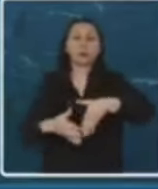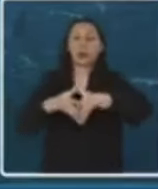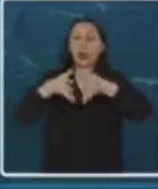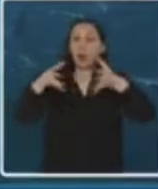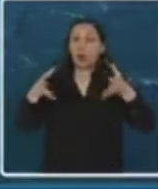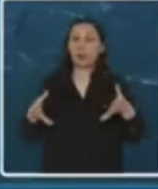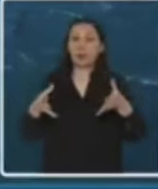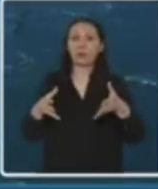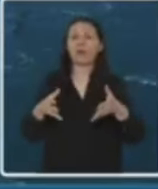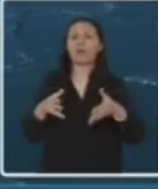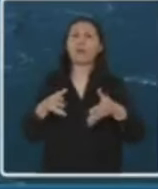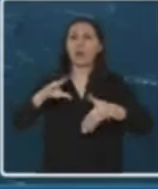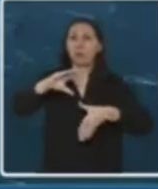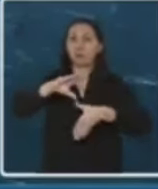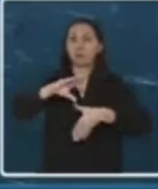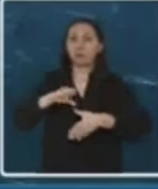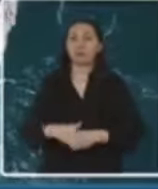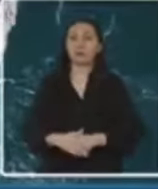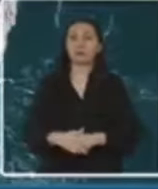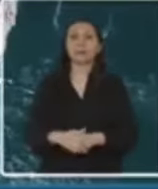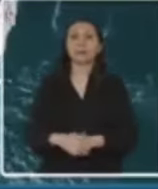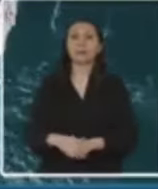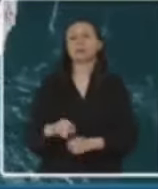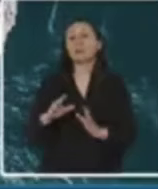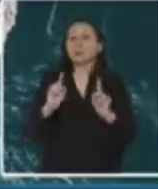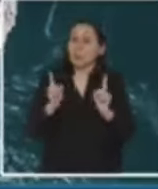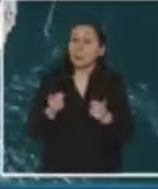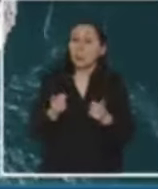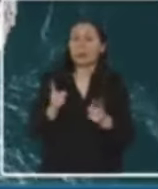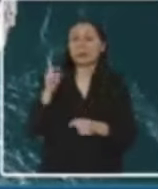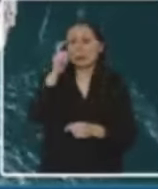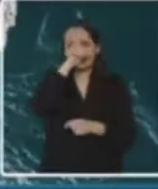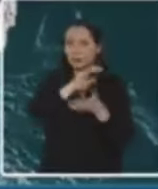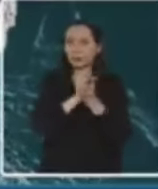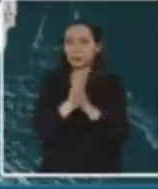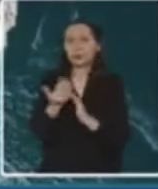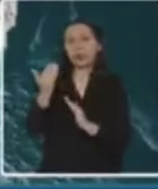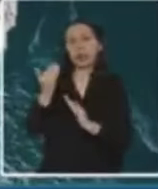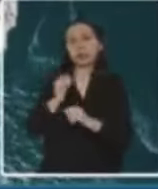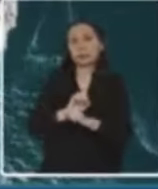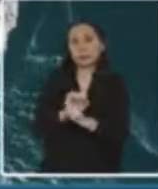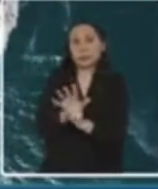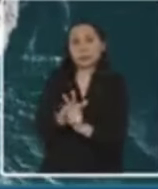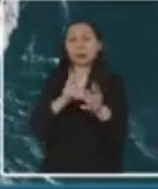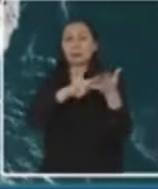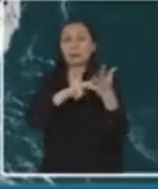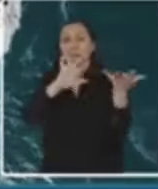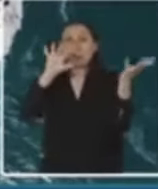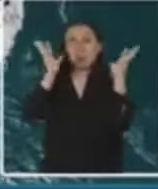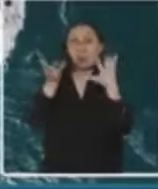grande en la región grande americana y a pesar de todas las complicaciones que han habido de la pandemia de las inclemencias